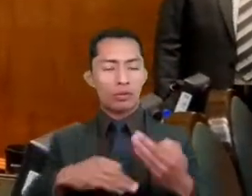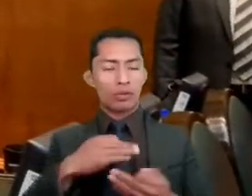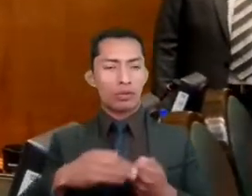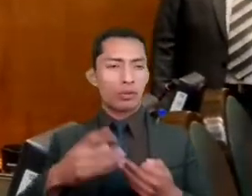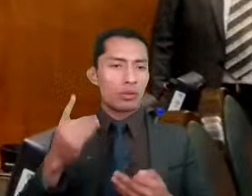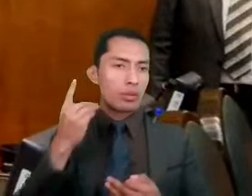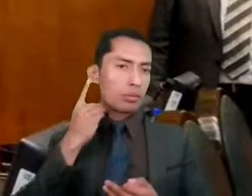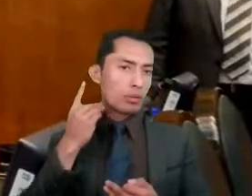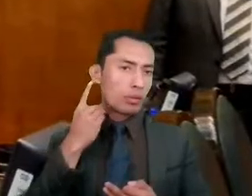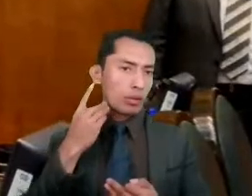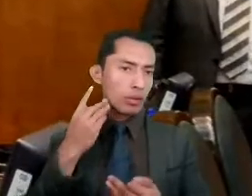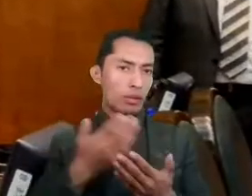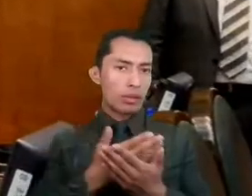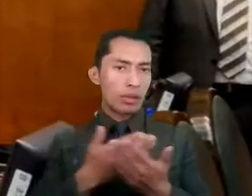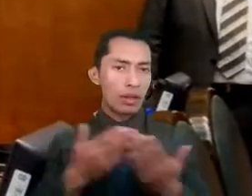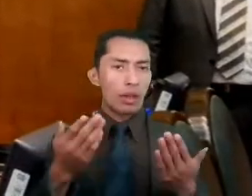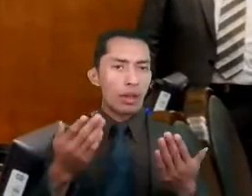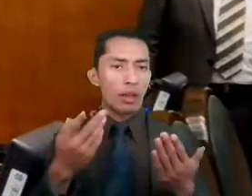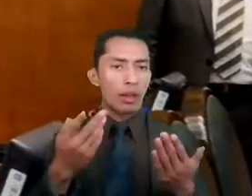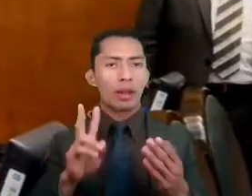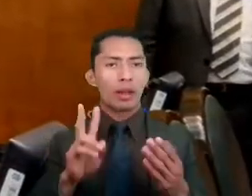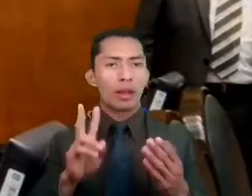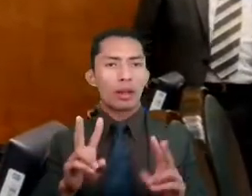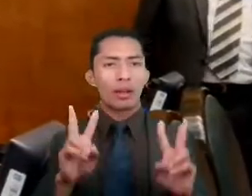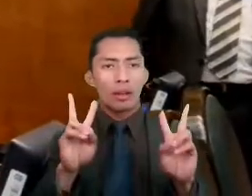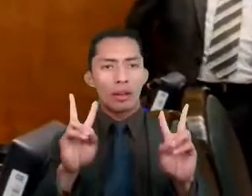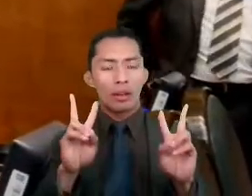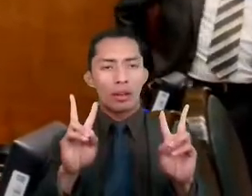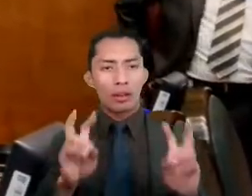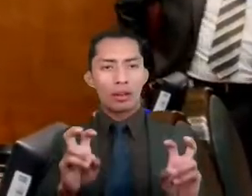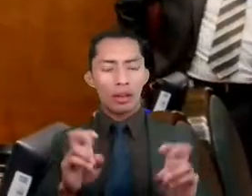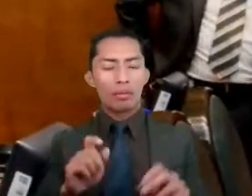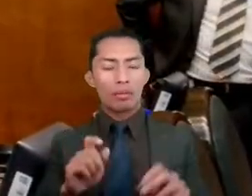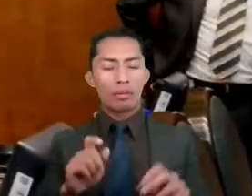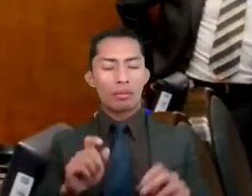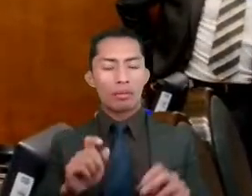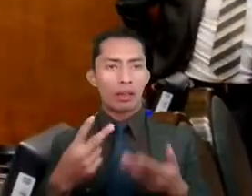preguntas. Pero en el tema de los oradores,